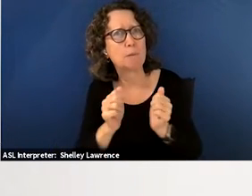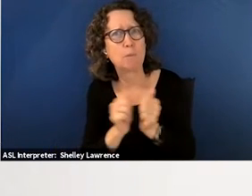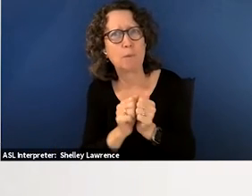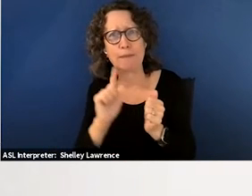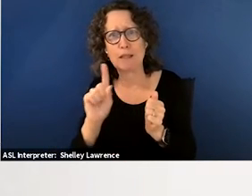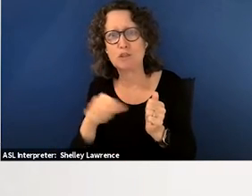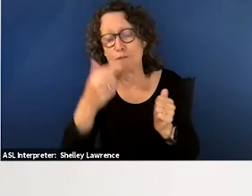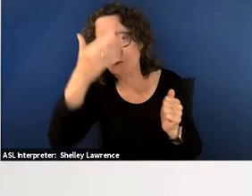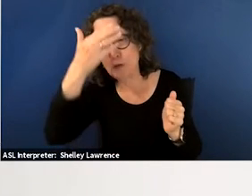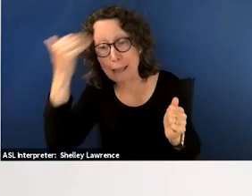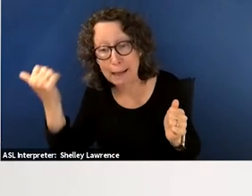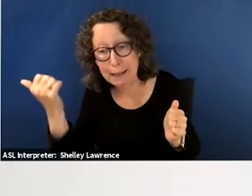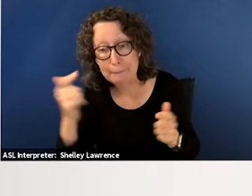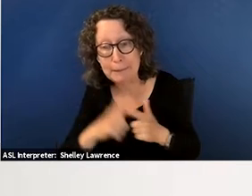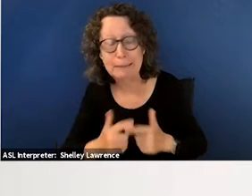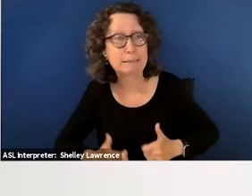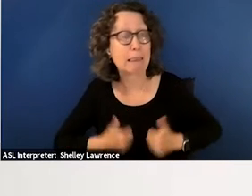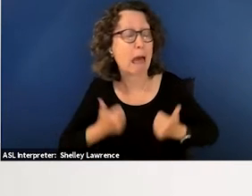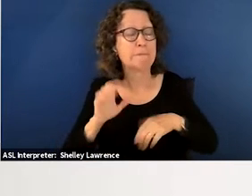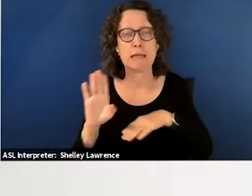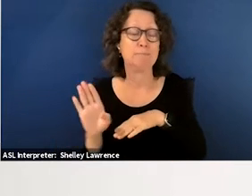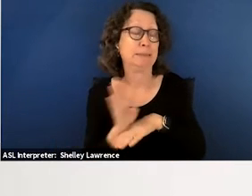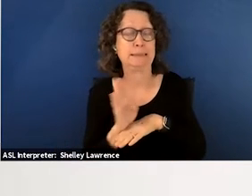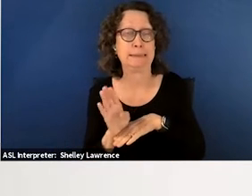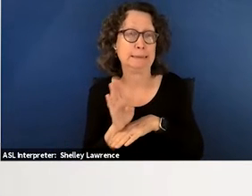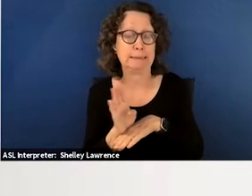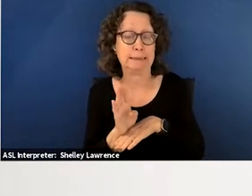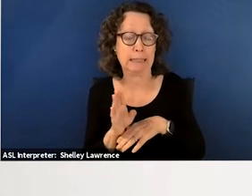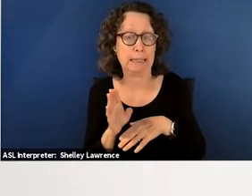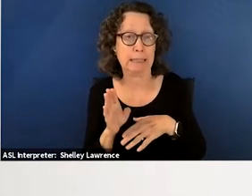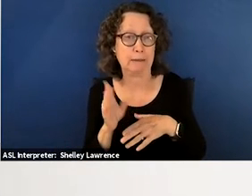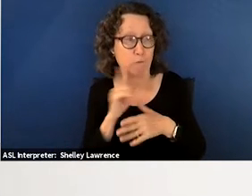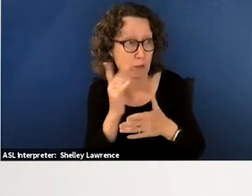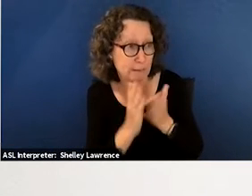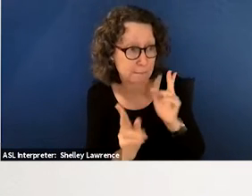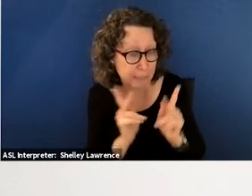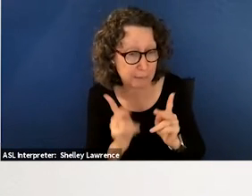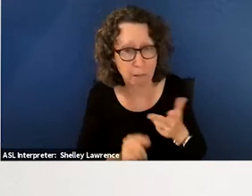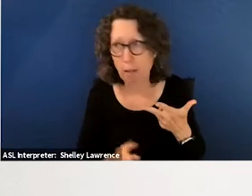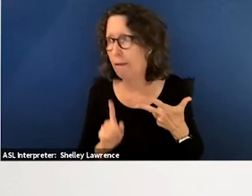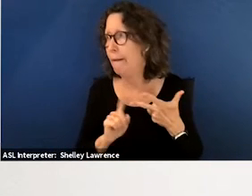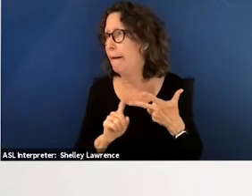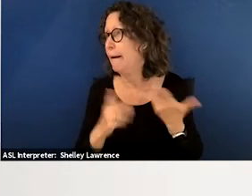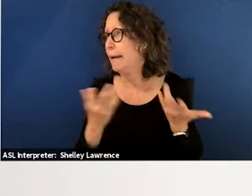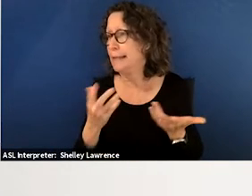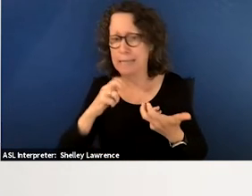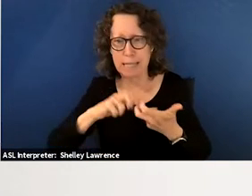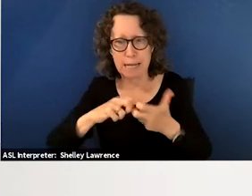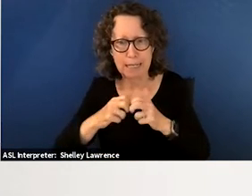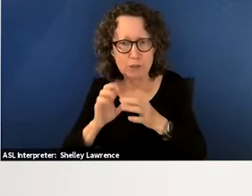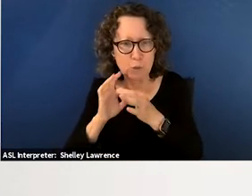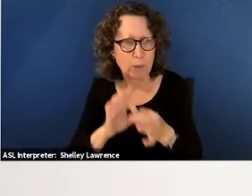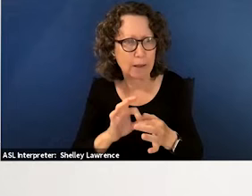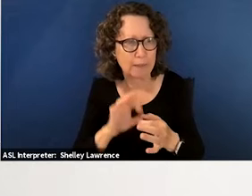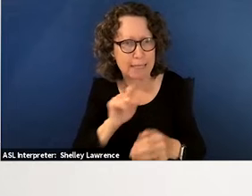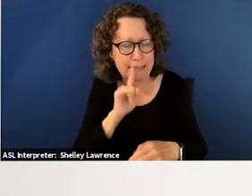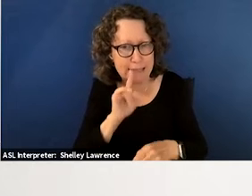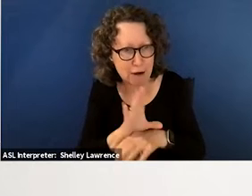un asunto de que simplemente están ocupadas las familias porque la vida es bastante ocupada,